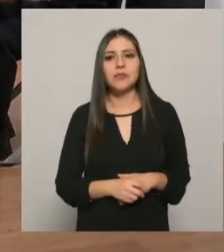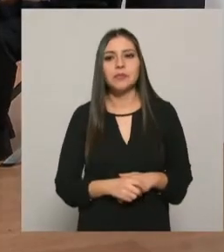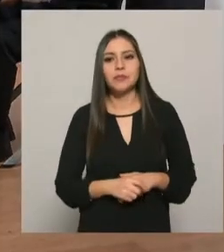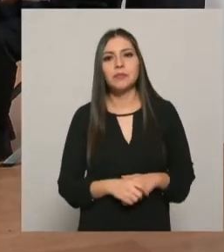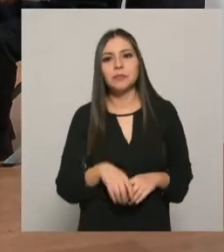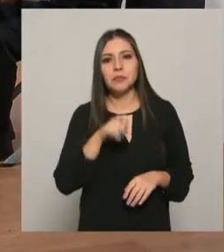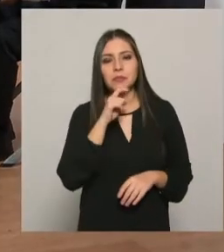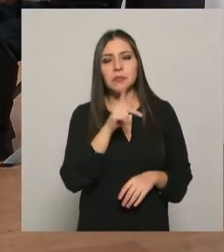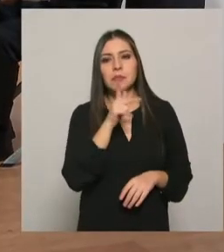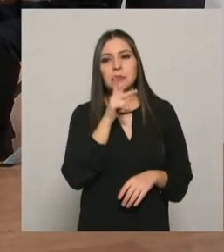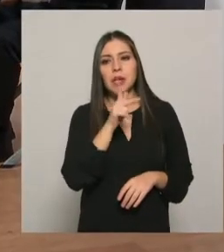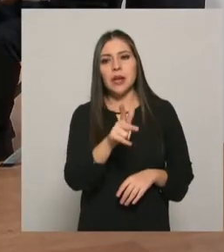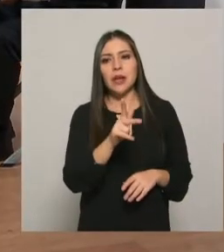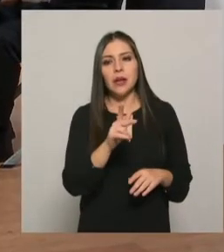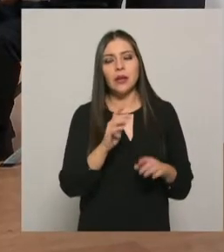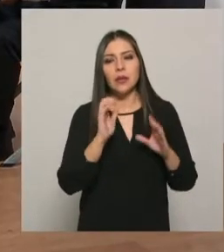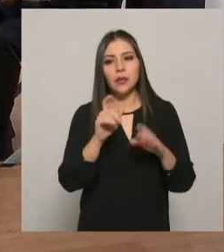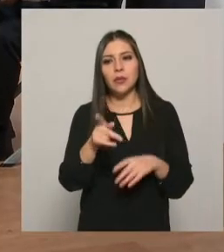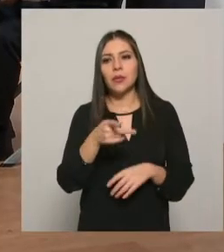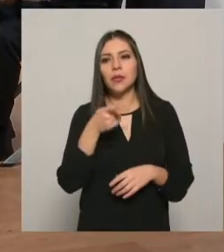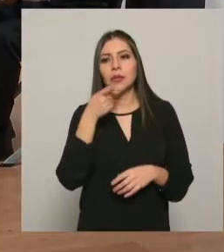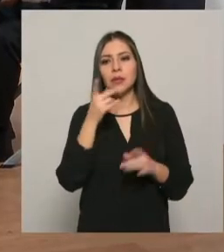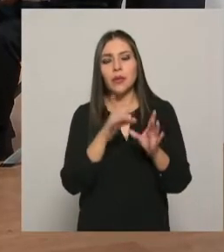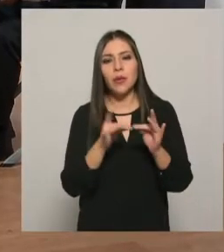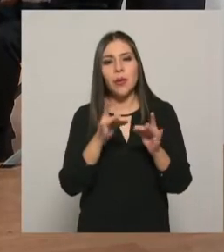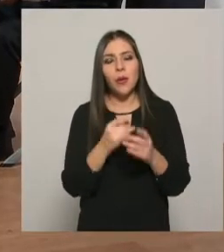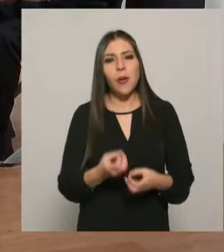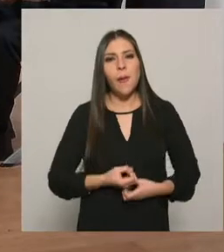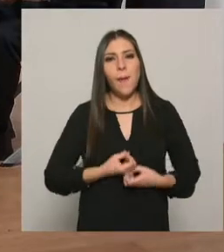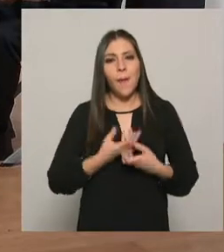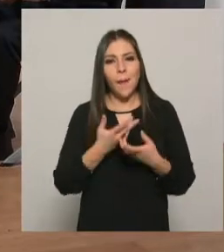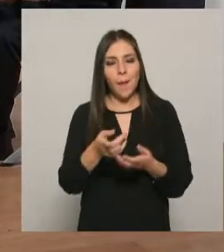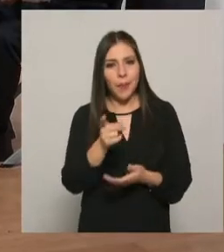palabra. Maestra María Elena, usted tiene un poema que leer. Pues es